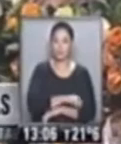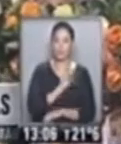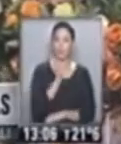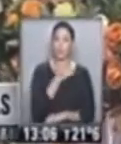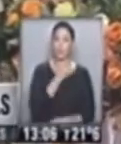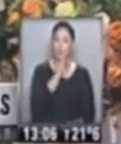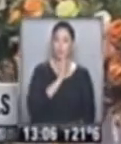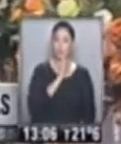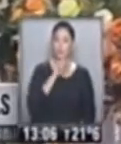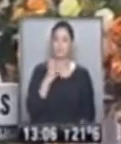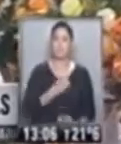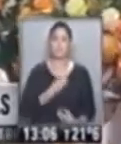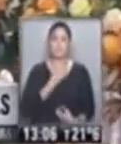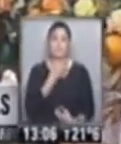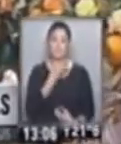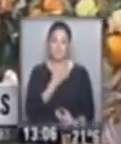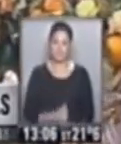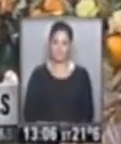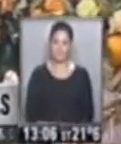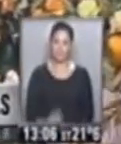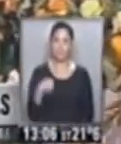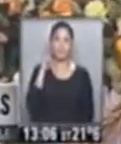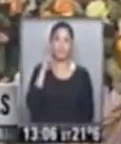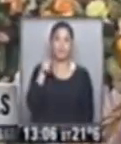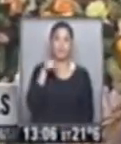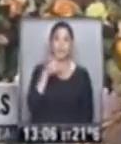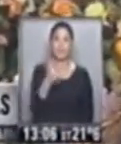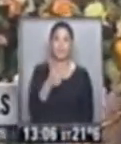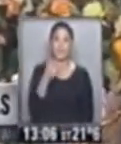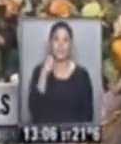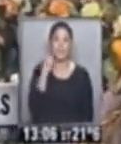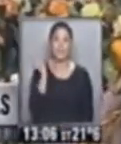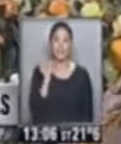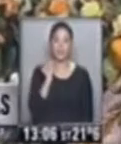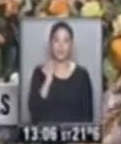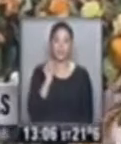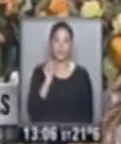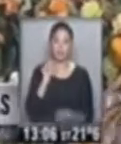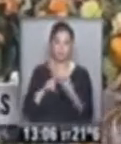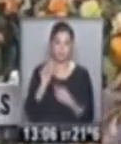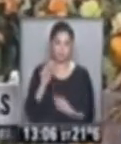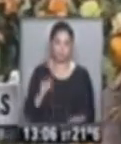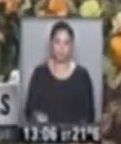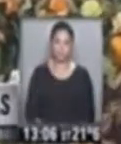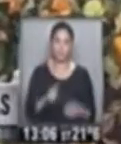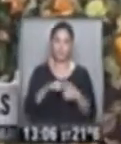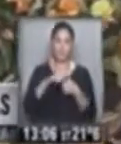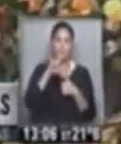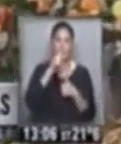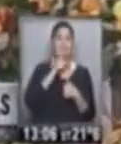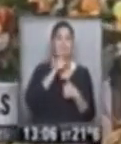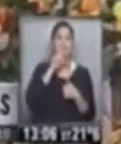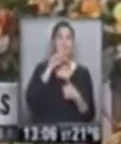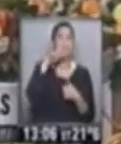la consulta de los reyes, se recurre como una alternativa, pero no es la voz, no tienen voz deliberativa, sino que la